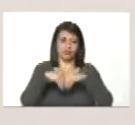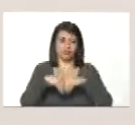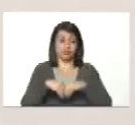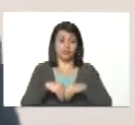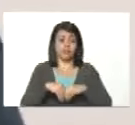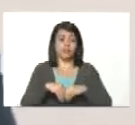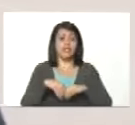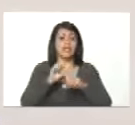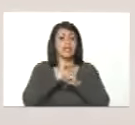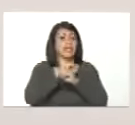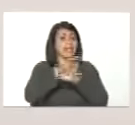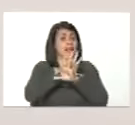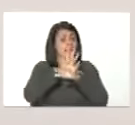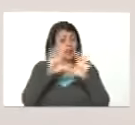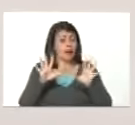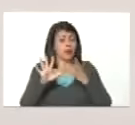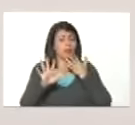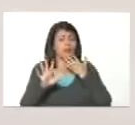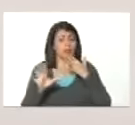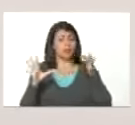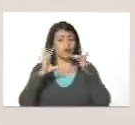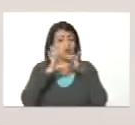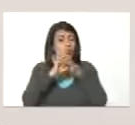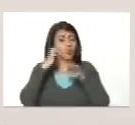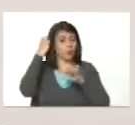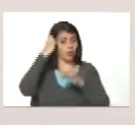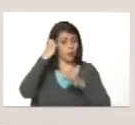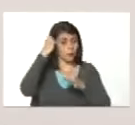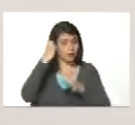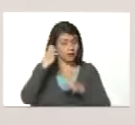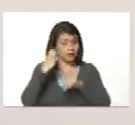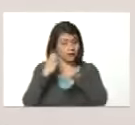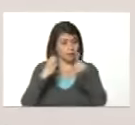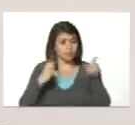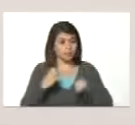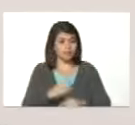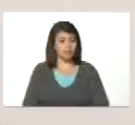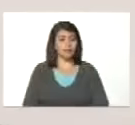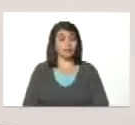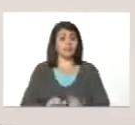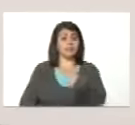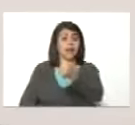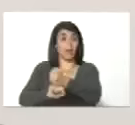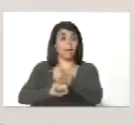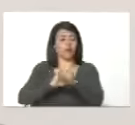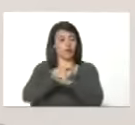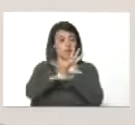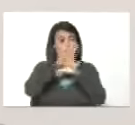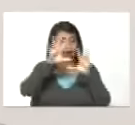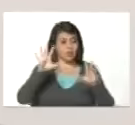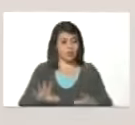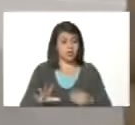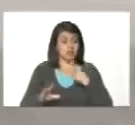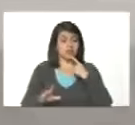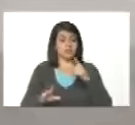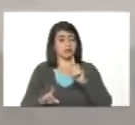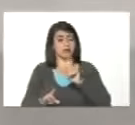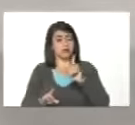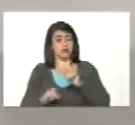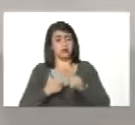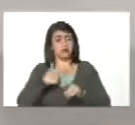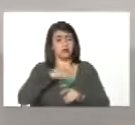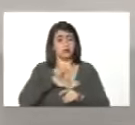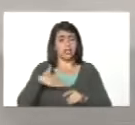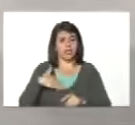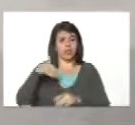Si queda claro que la Unión Europea está ya a favor, claramente a favor, eso que ellos dicen, no, nosotros lo